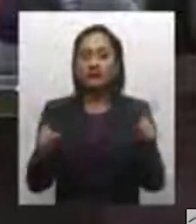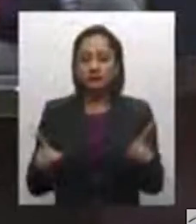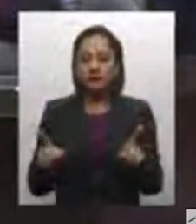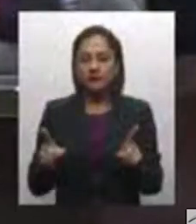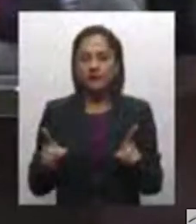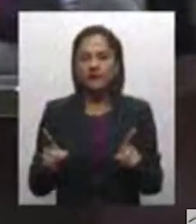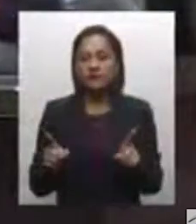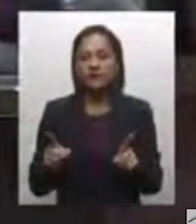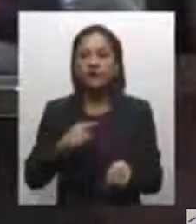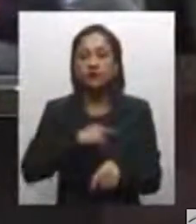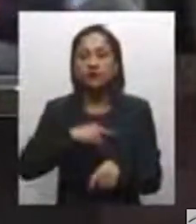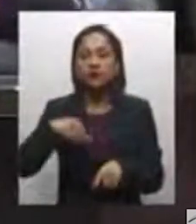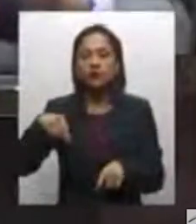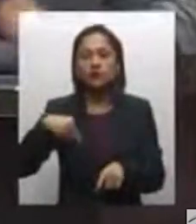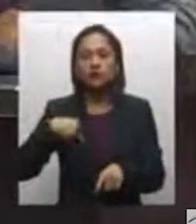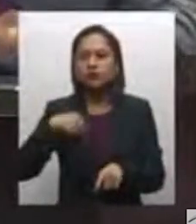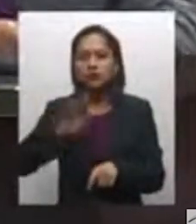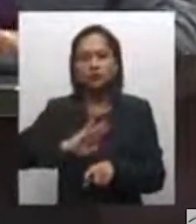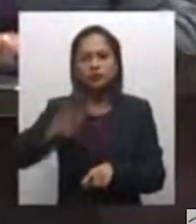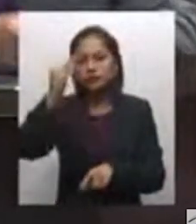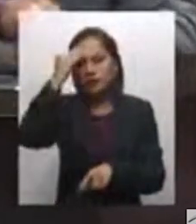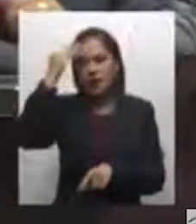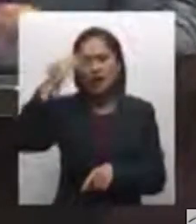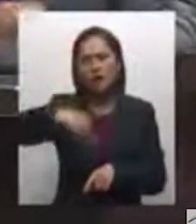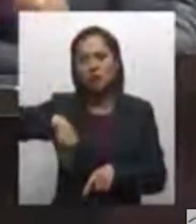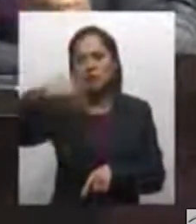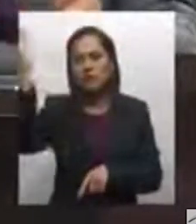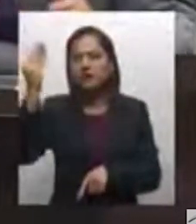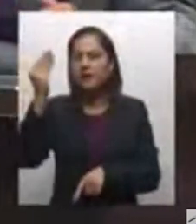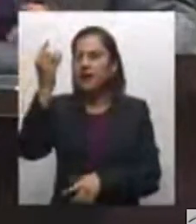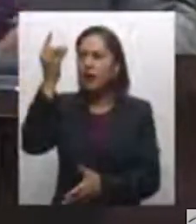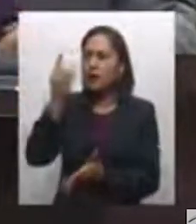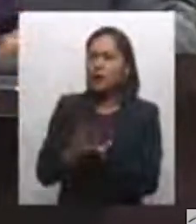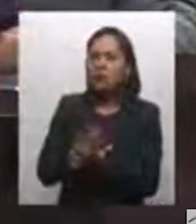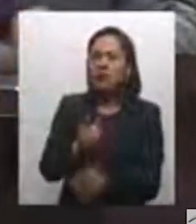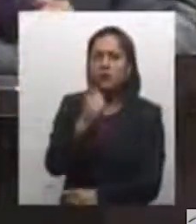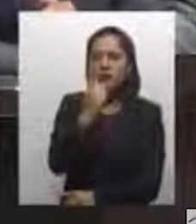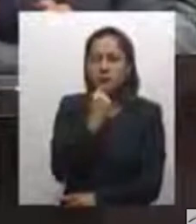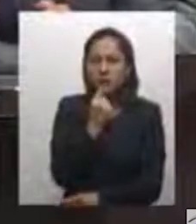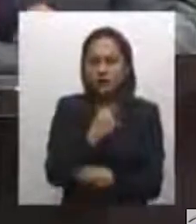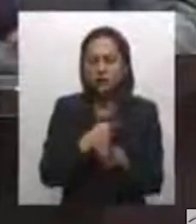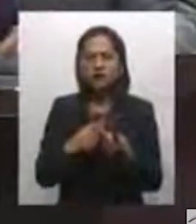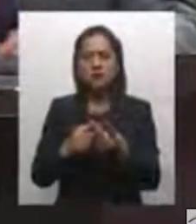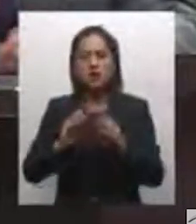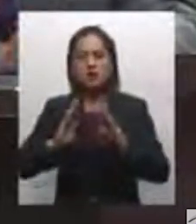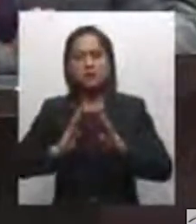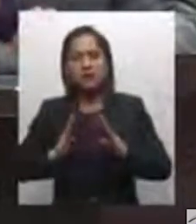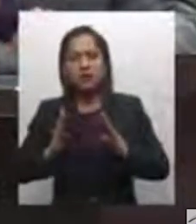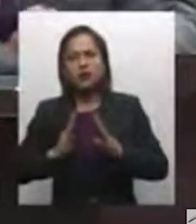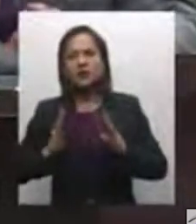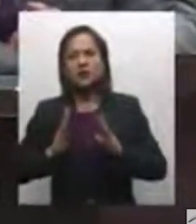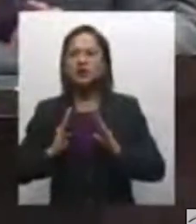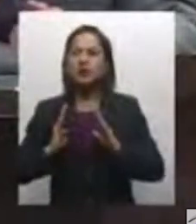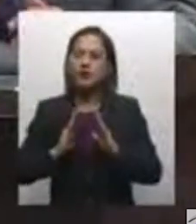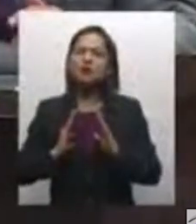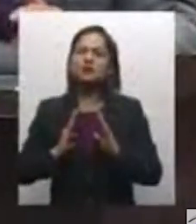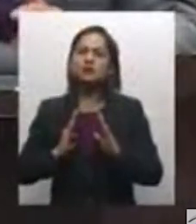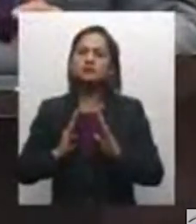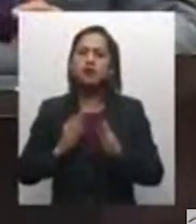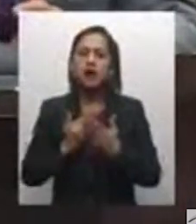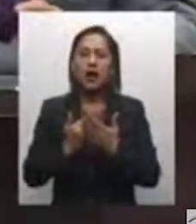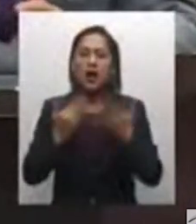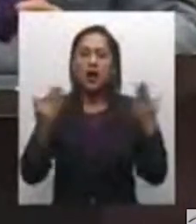visión exclusivamente policial y militar para cambiar hacia una visión